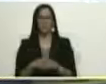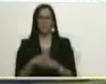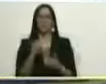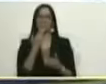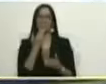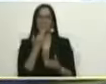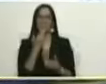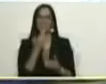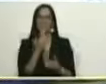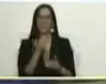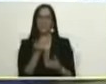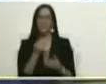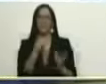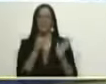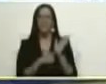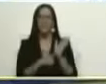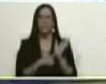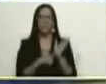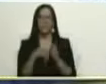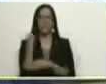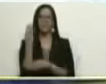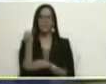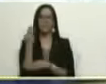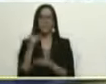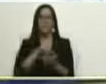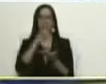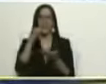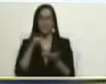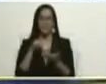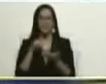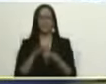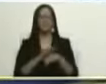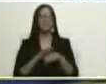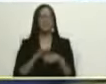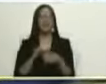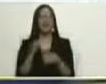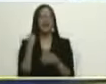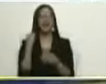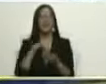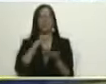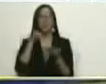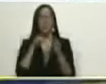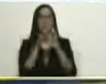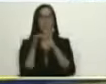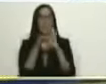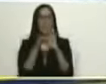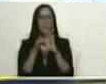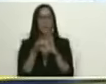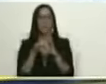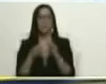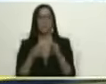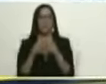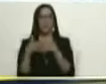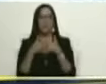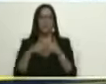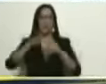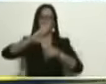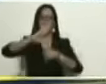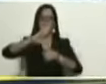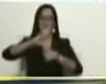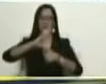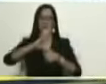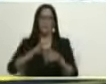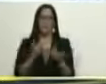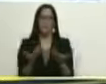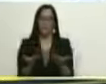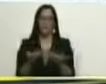completo de la Asamblea General de Naciones Unidas. Y los Estados Unidos de Norteamérica, en vez de dar un paso de